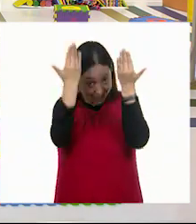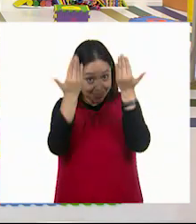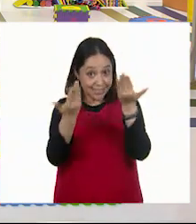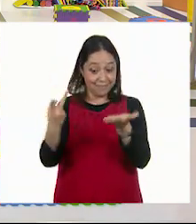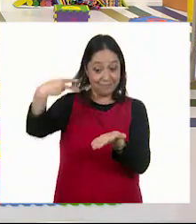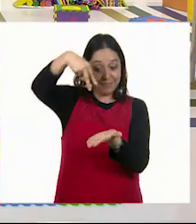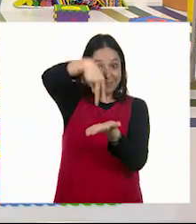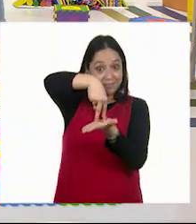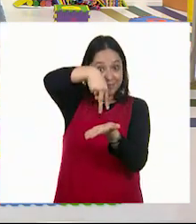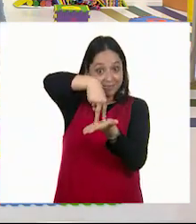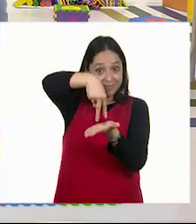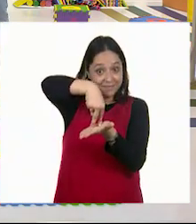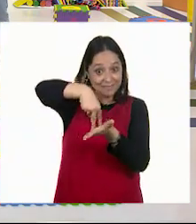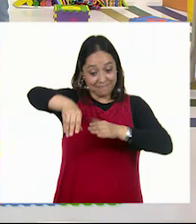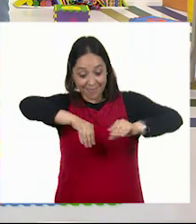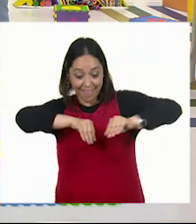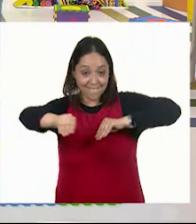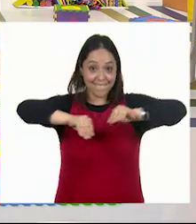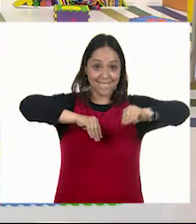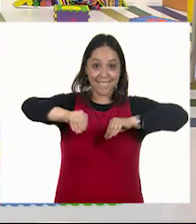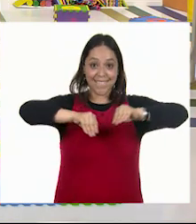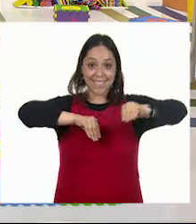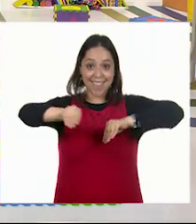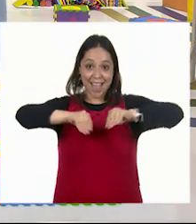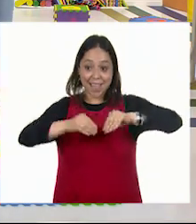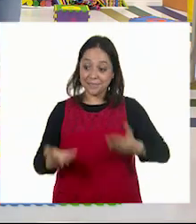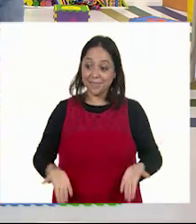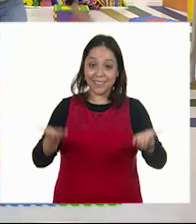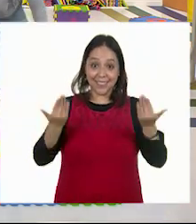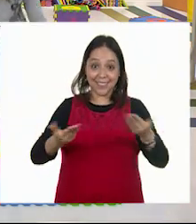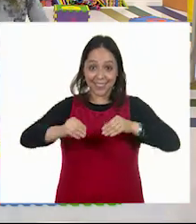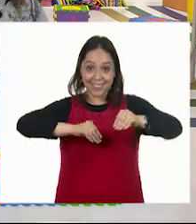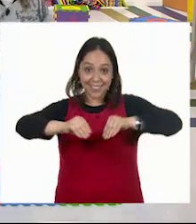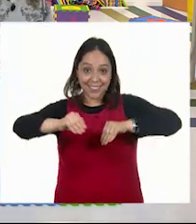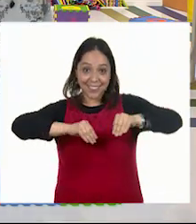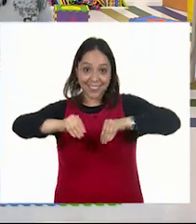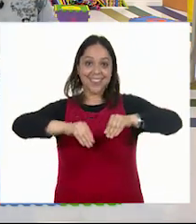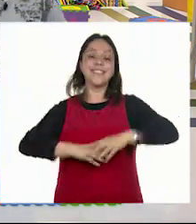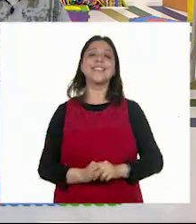ya saben, a movernos. A movernos, maestra Leni. Voy a llegar un poquito.